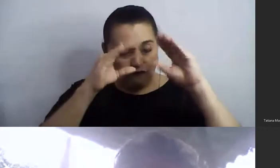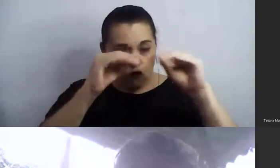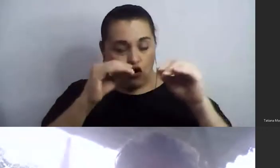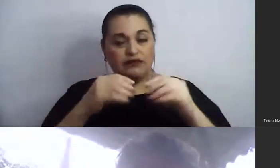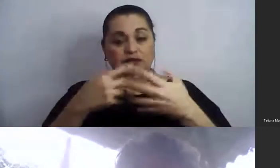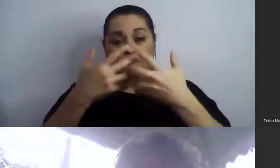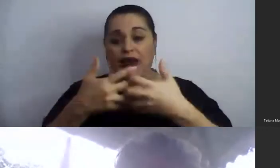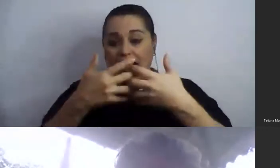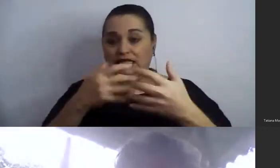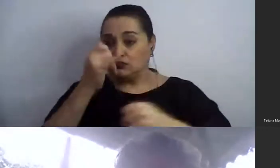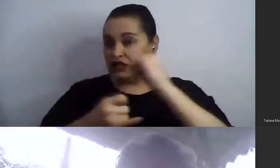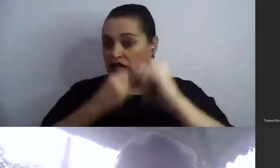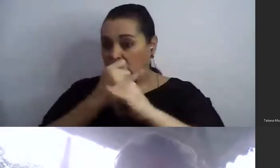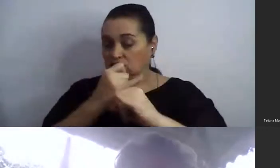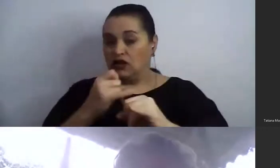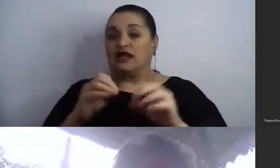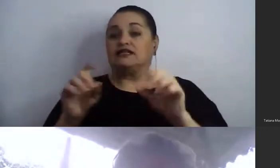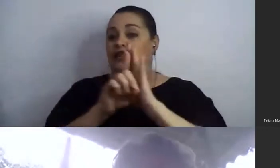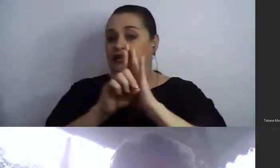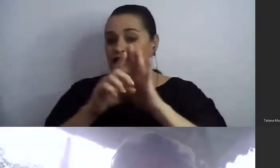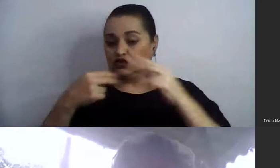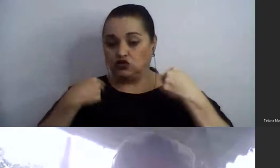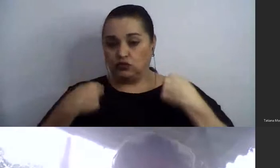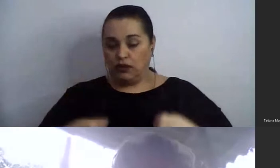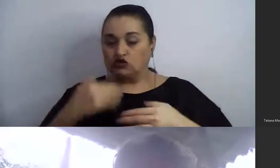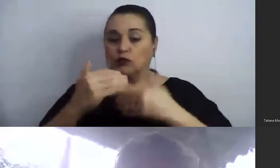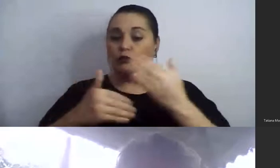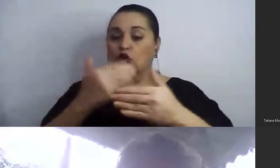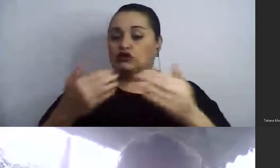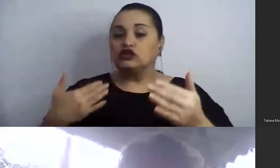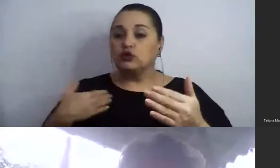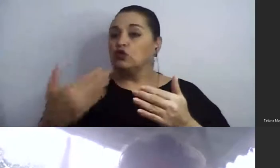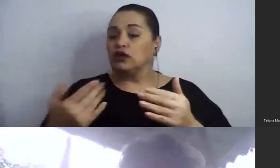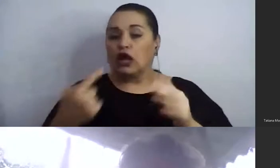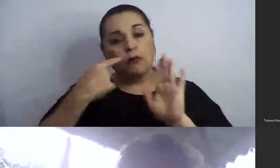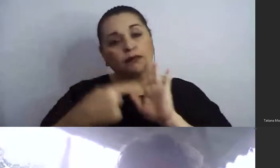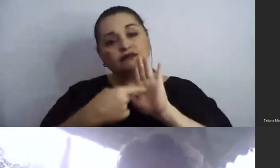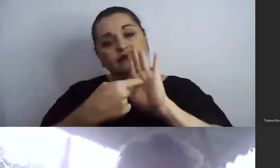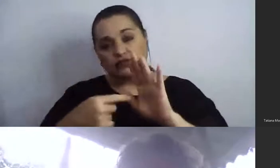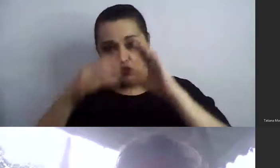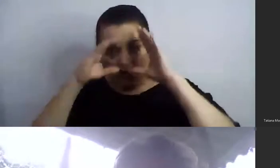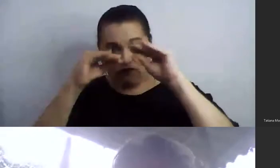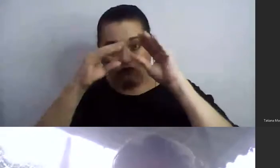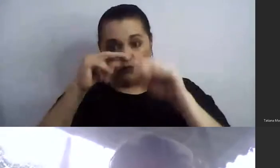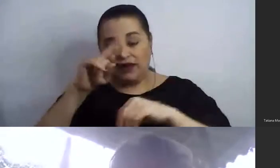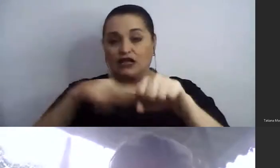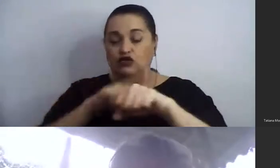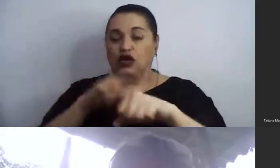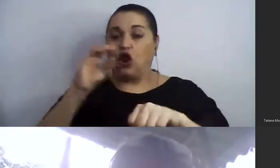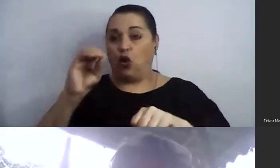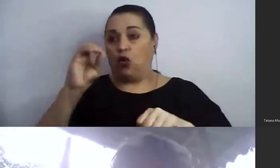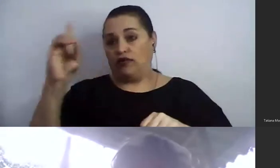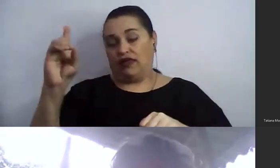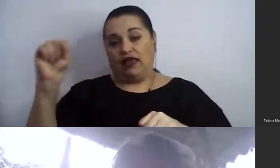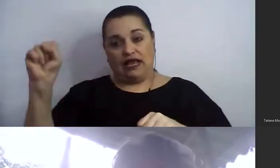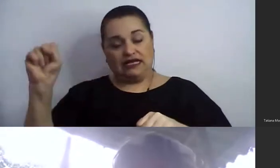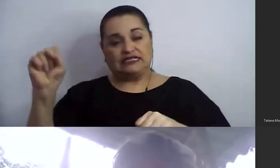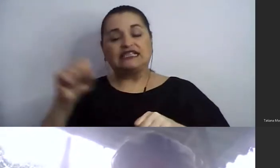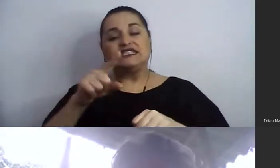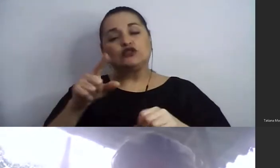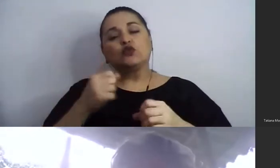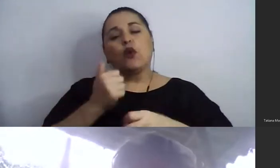mecanismos internacionales de derechos humanos y el proceso voluntario de presentación del informe nacional de los ODS contribuye además